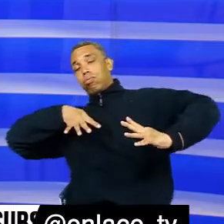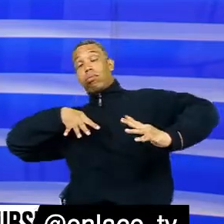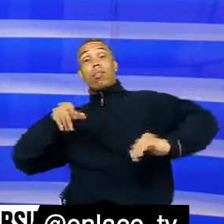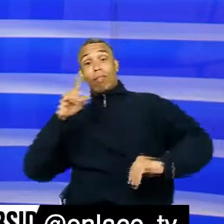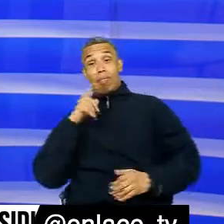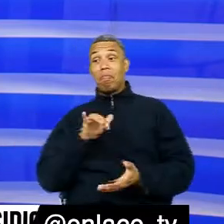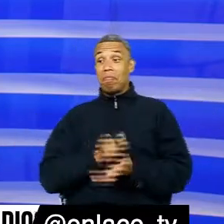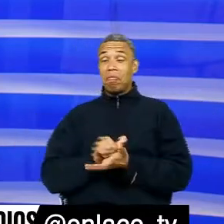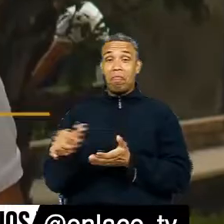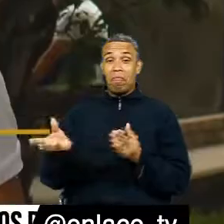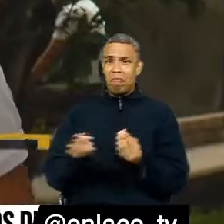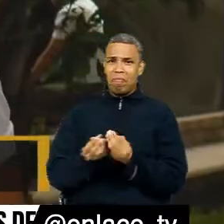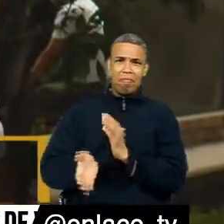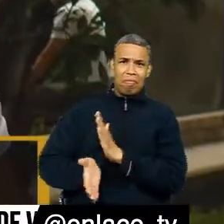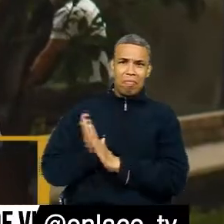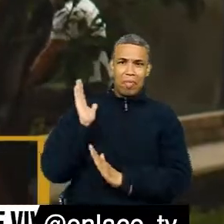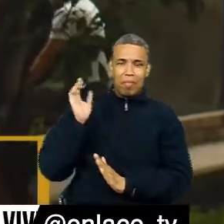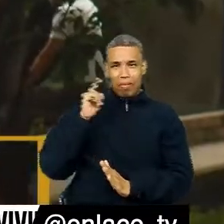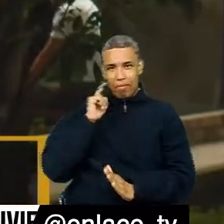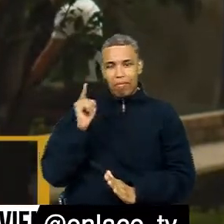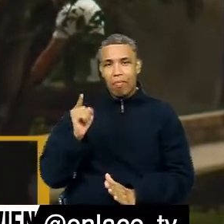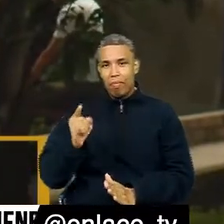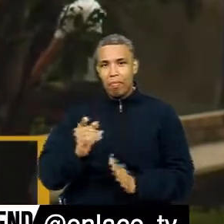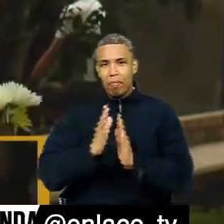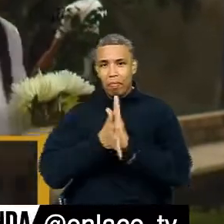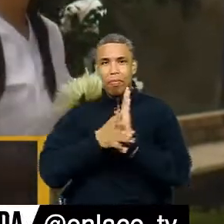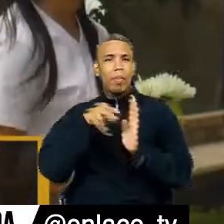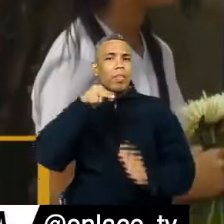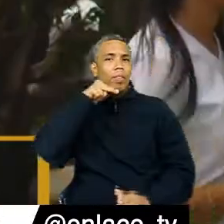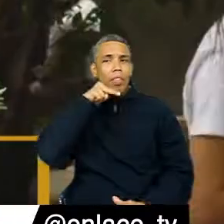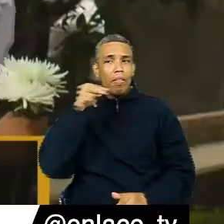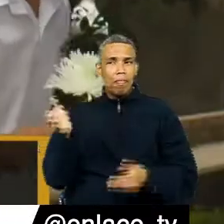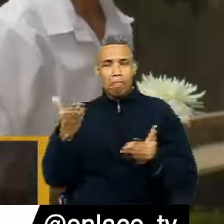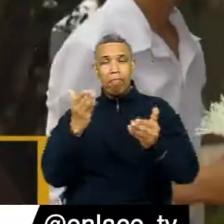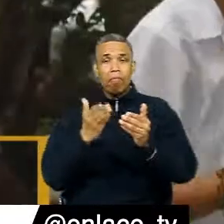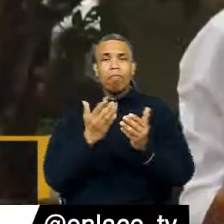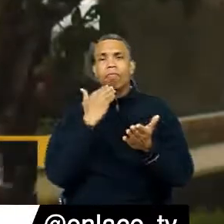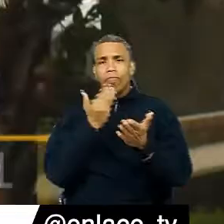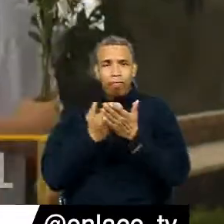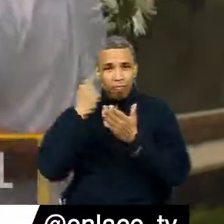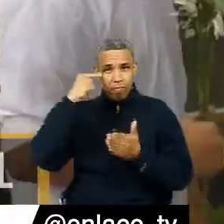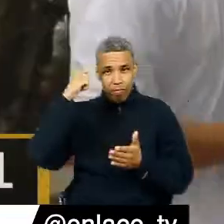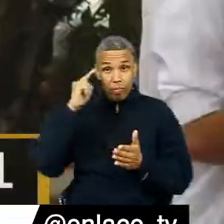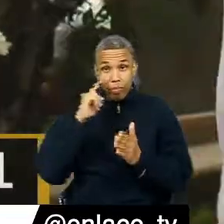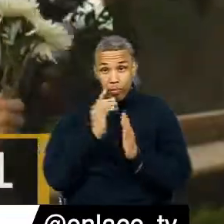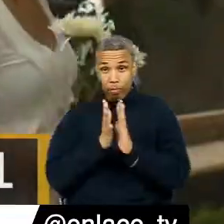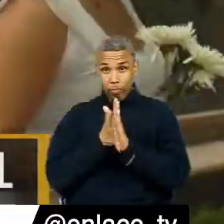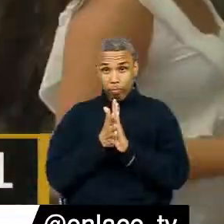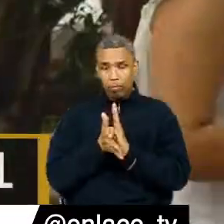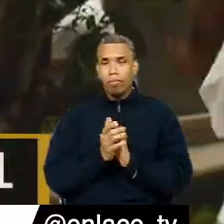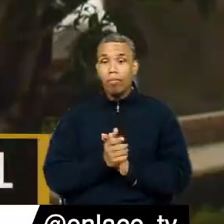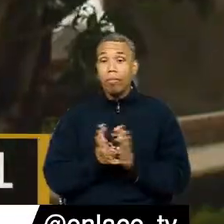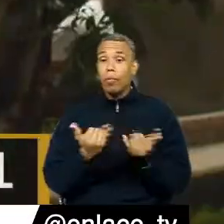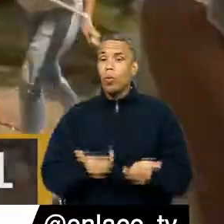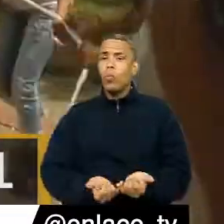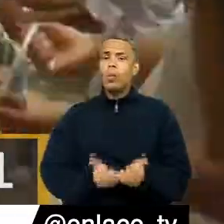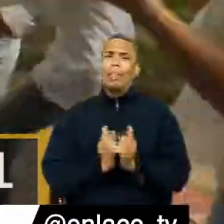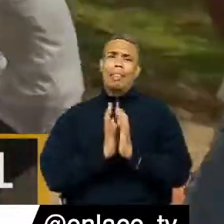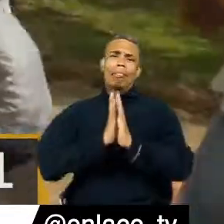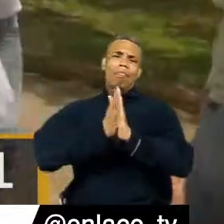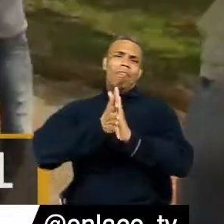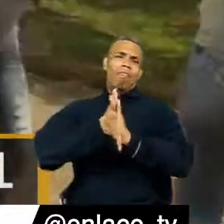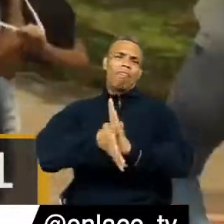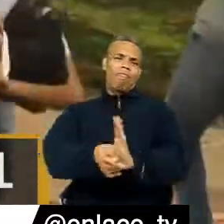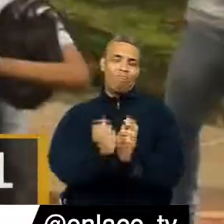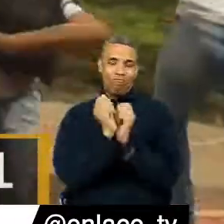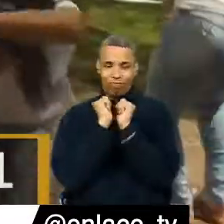información. Sara, gracias. Buenas tardes para usted y para todos nuestros televidentes. Hoy la saludo con una muy buena noticia que trae por